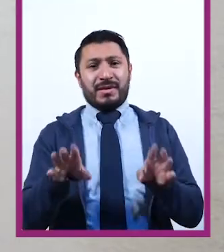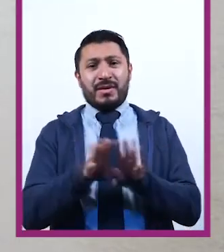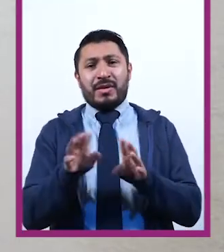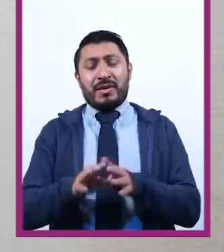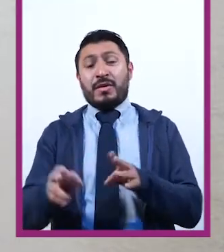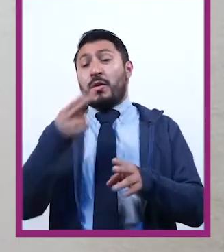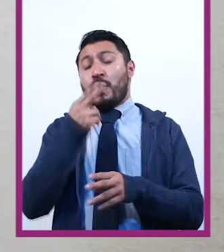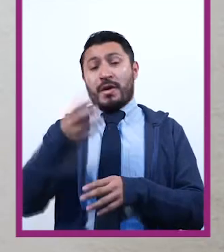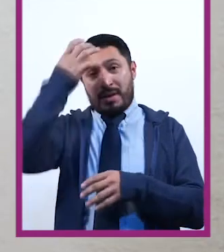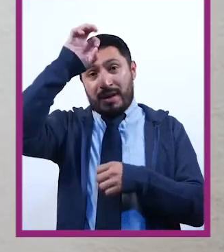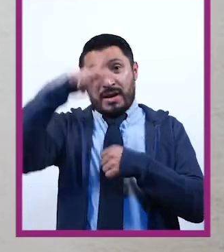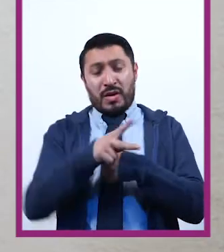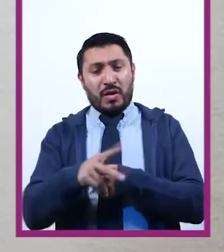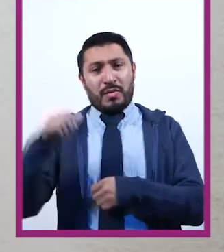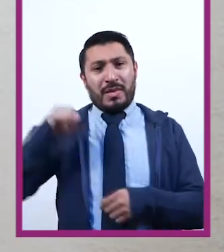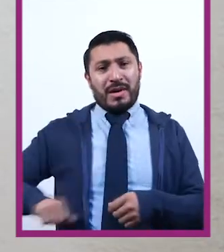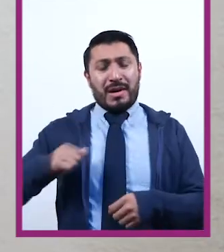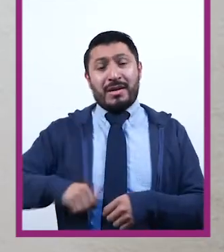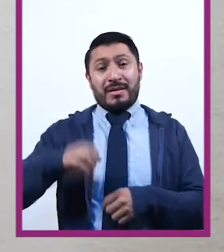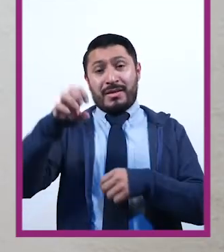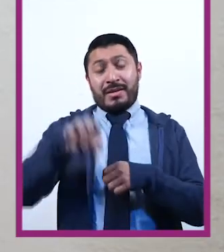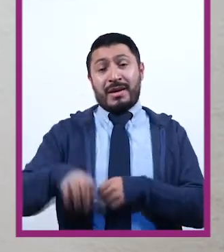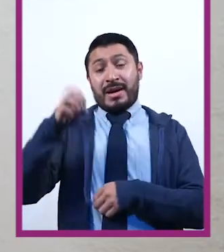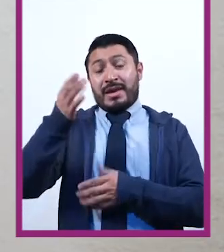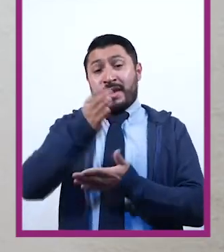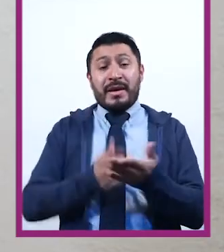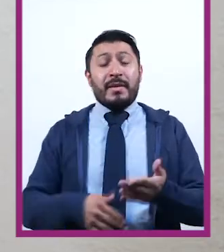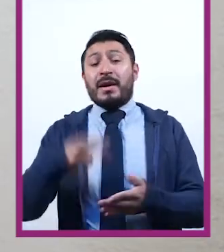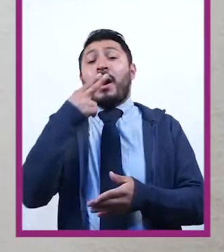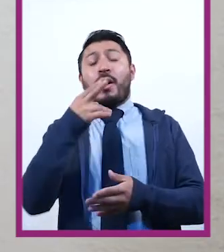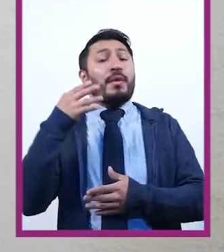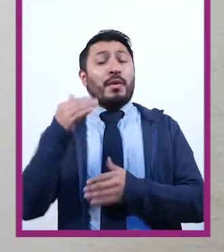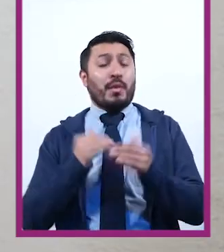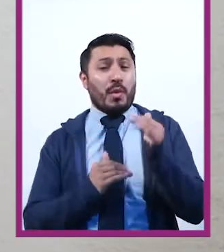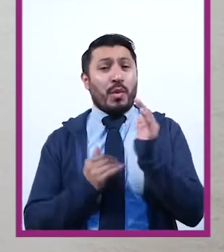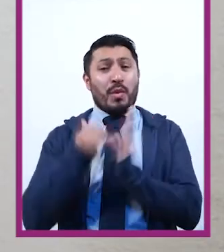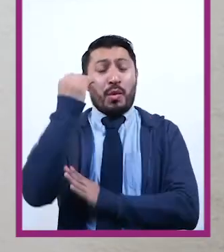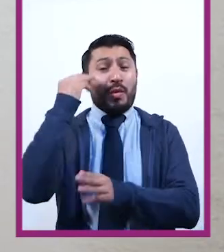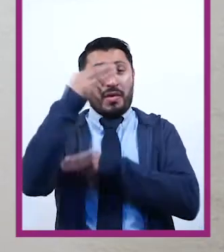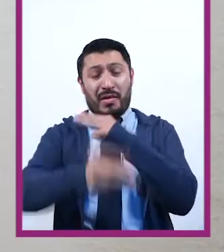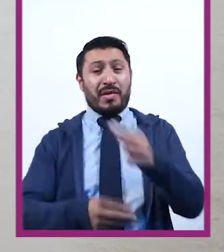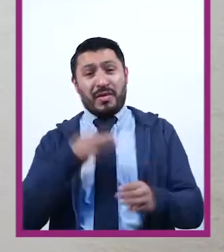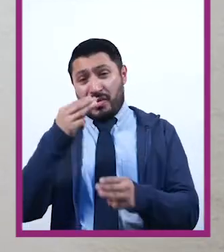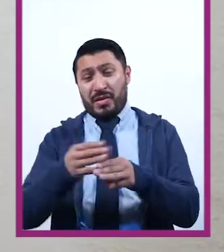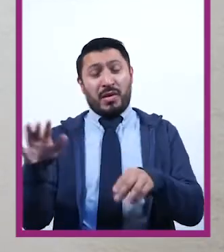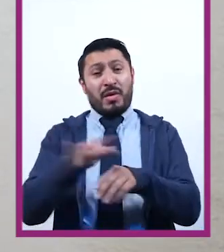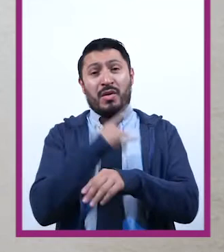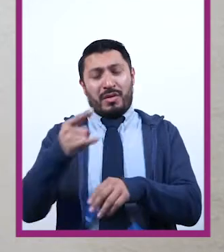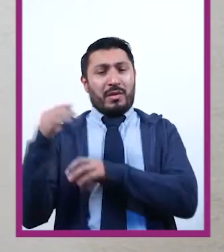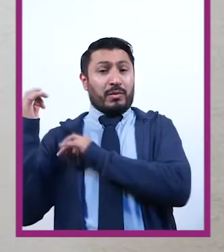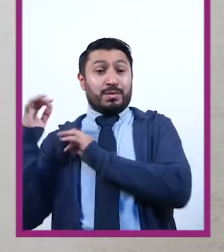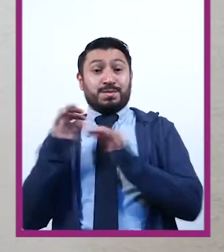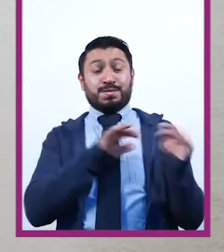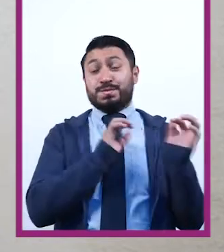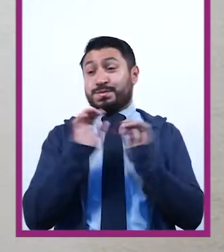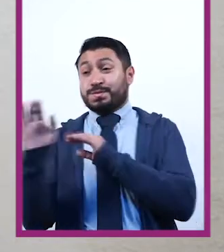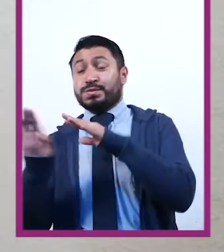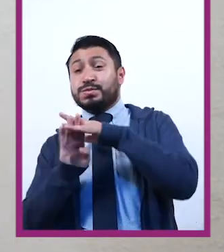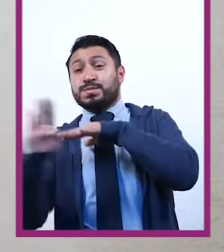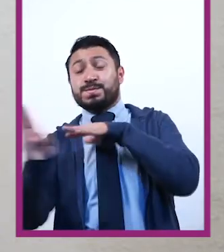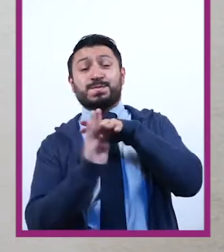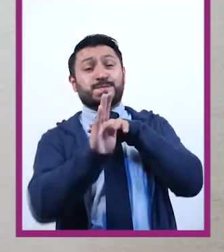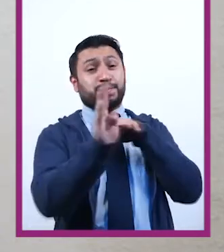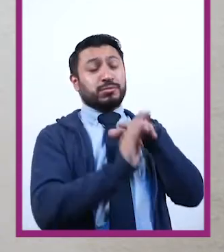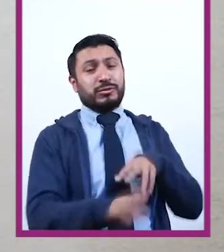actual. De allí fueron adoptados en Europa en la Edad Media. Su uso aumentó en todo el